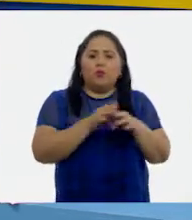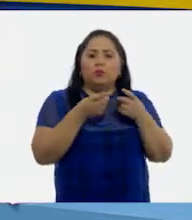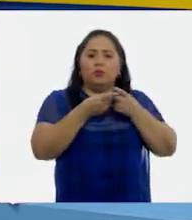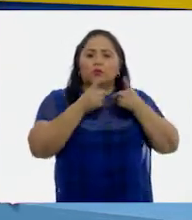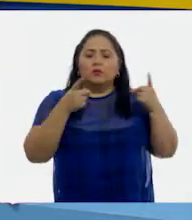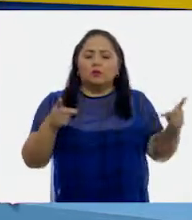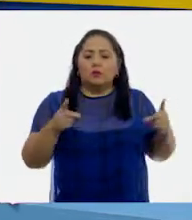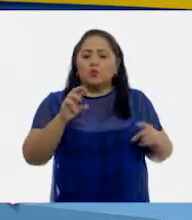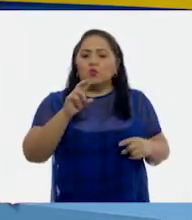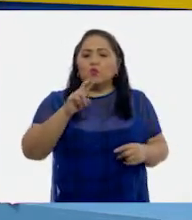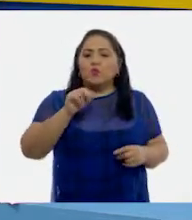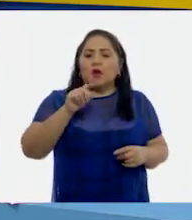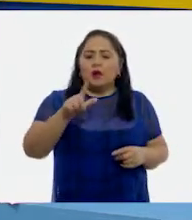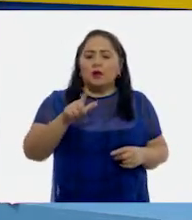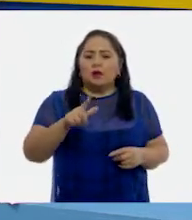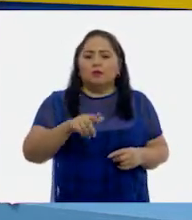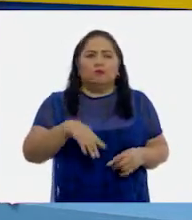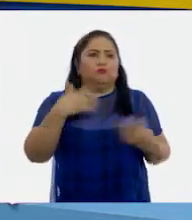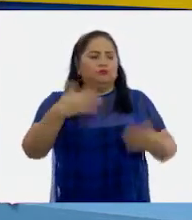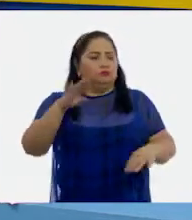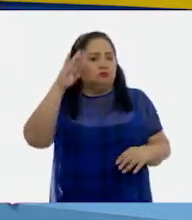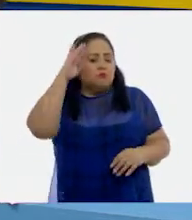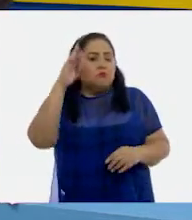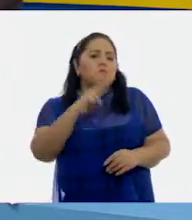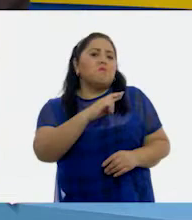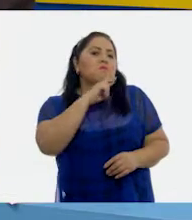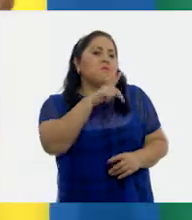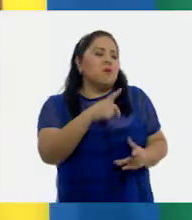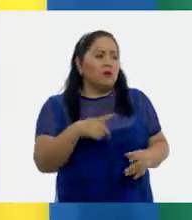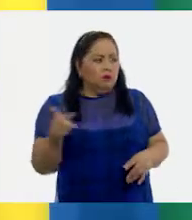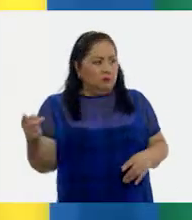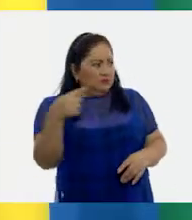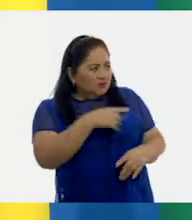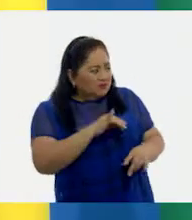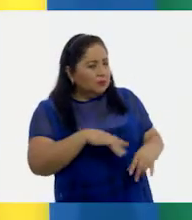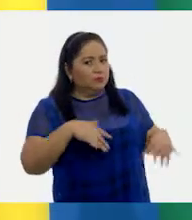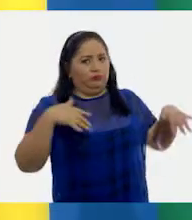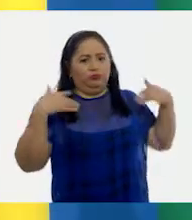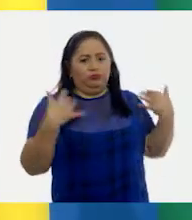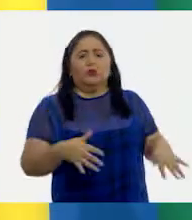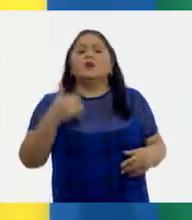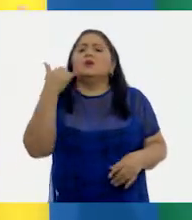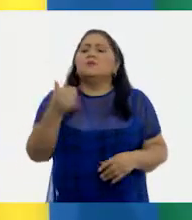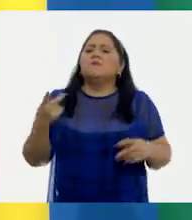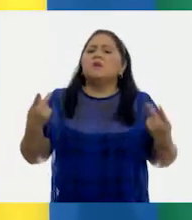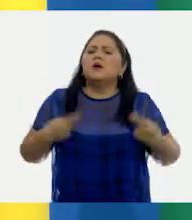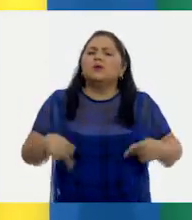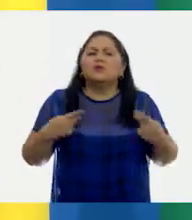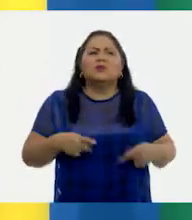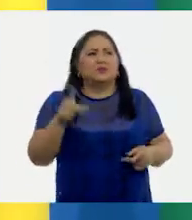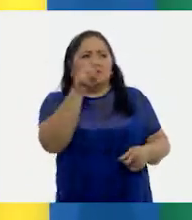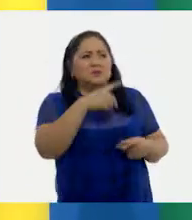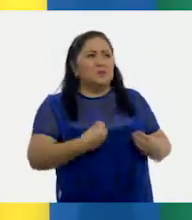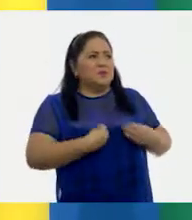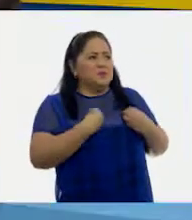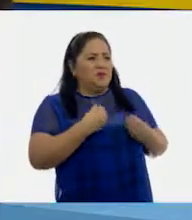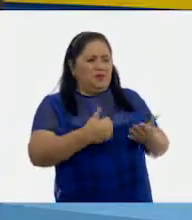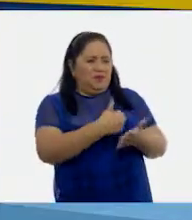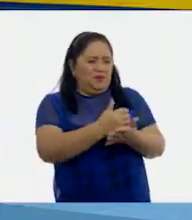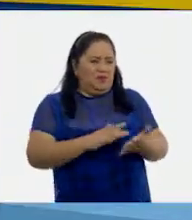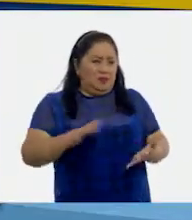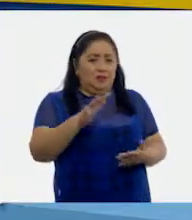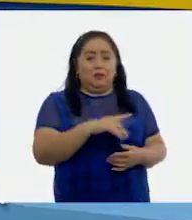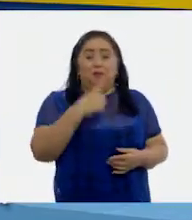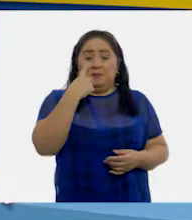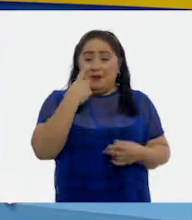desarrollo rural destacado. ¡Wow! ¿Y qué ventajas tienen las personas que viven en las zonas rurales? Mira,